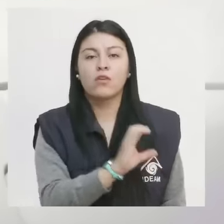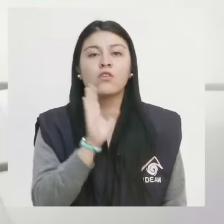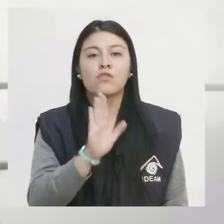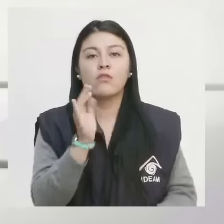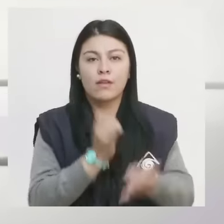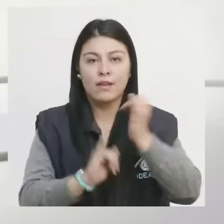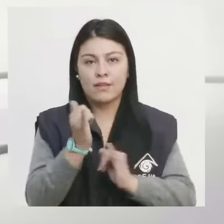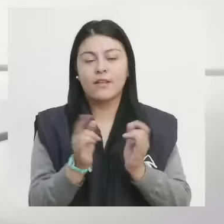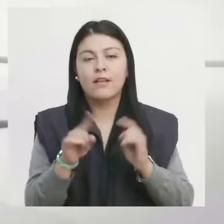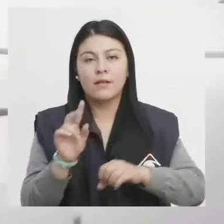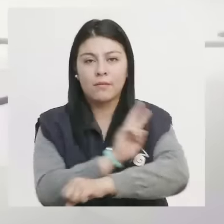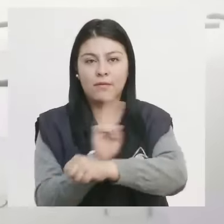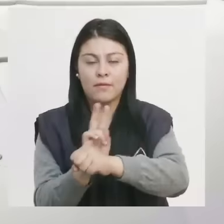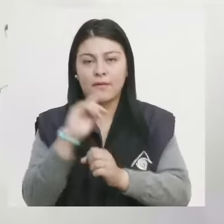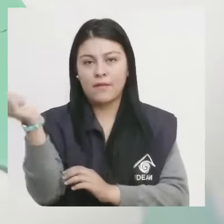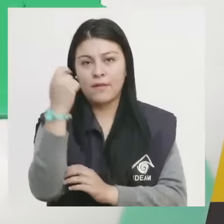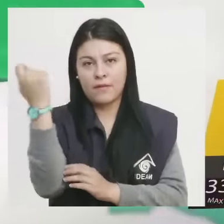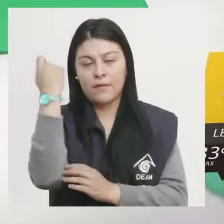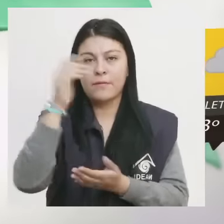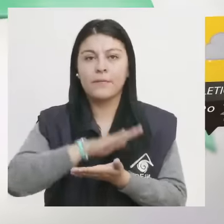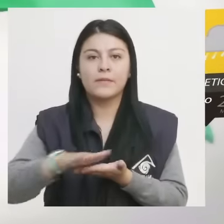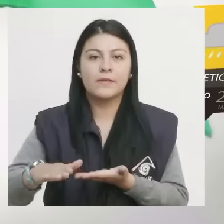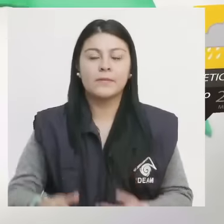Bichada. Se registra actividad eléctrica.